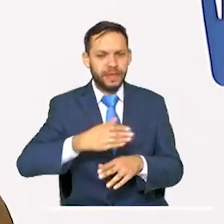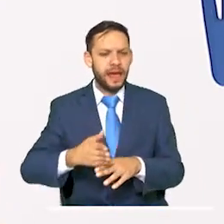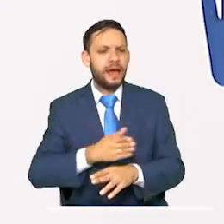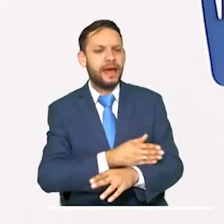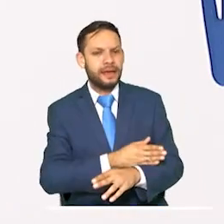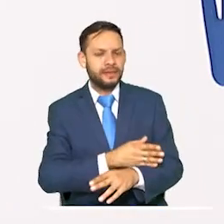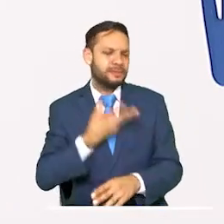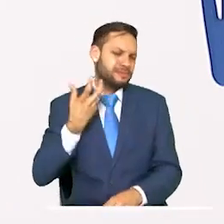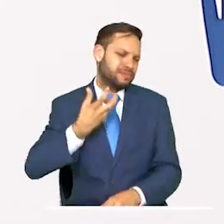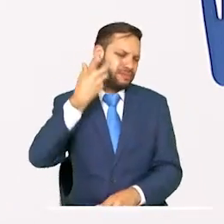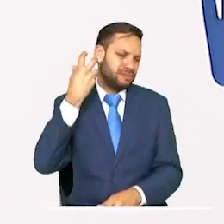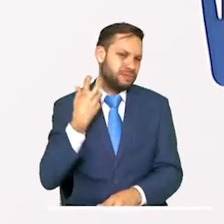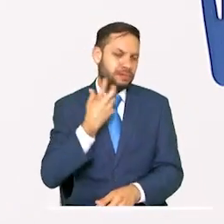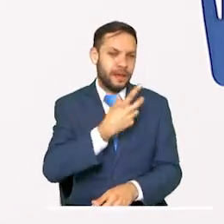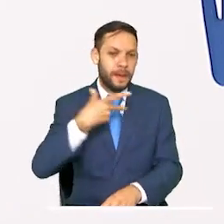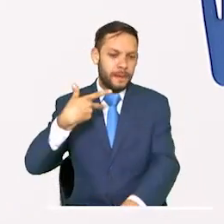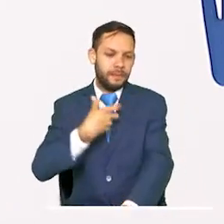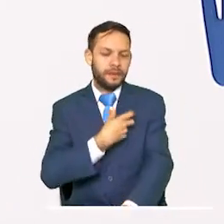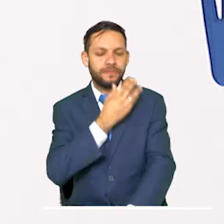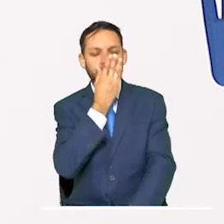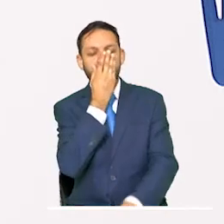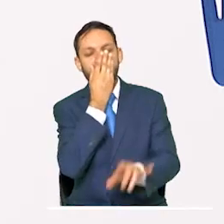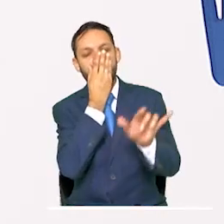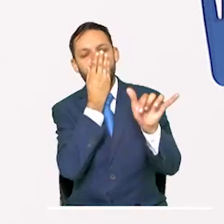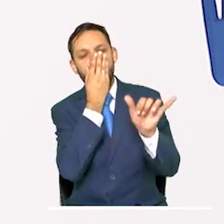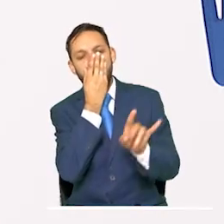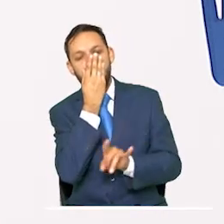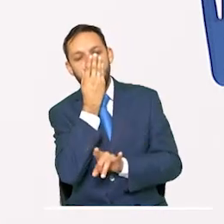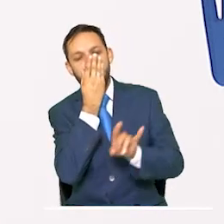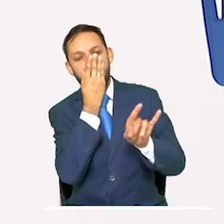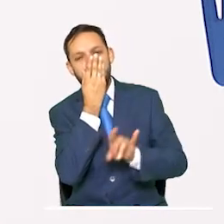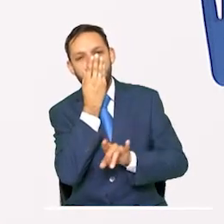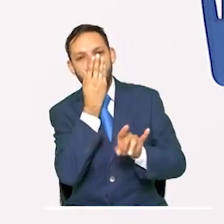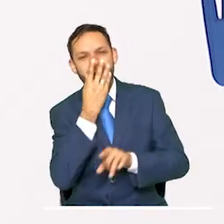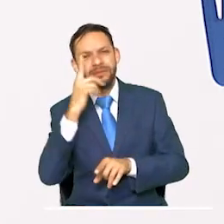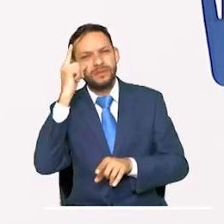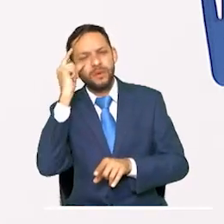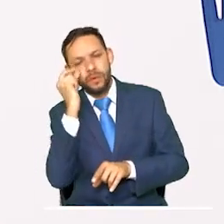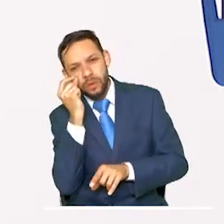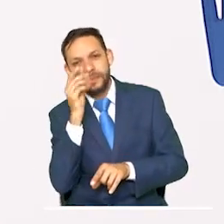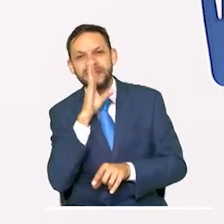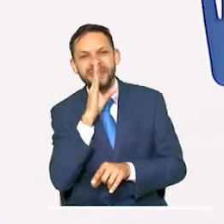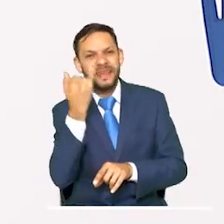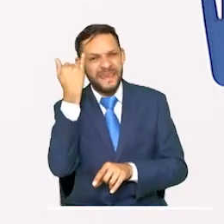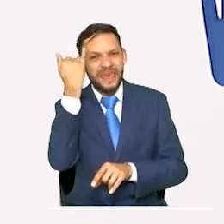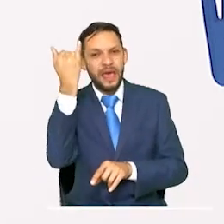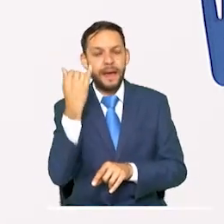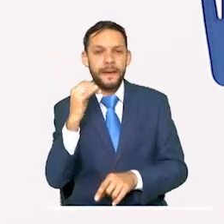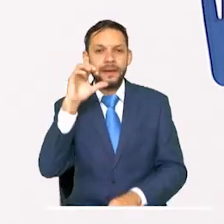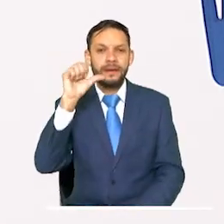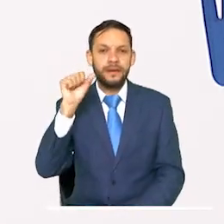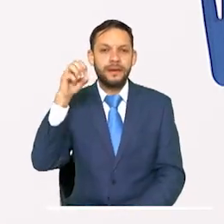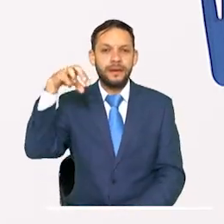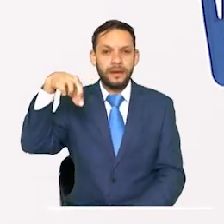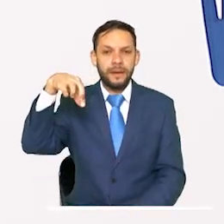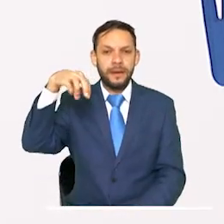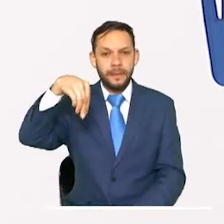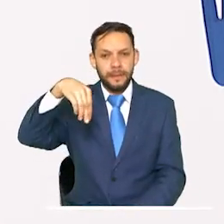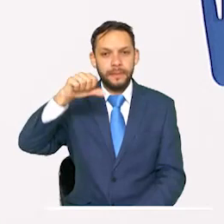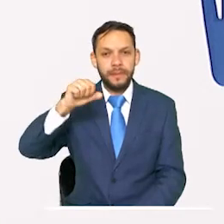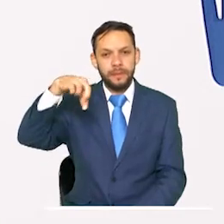la oftalmología y los primeros anestésicos nacen con la amapola, que es la heroína.